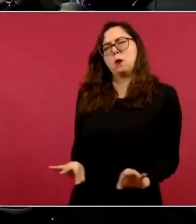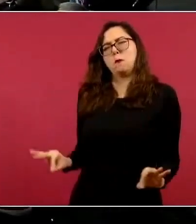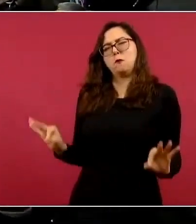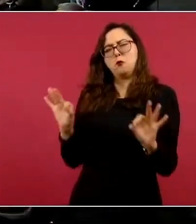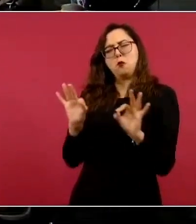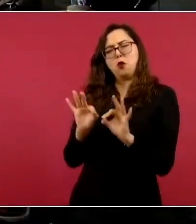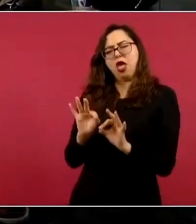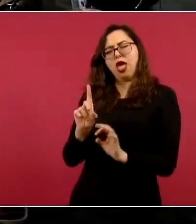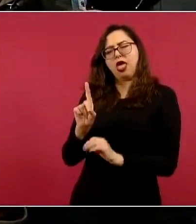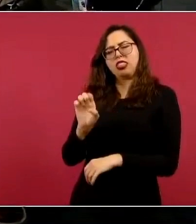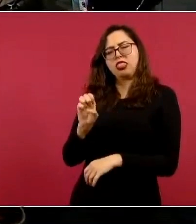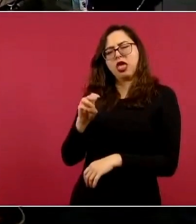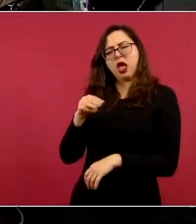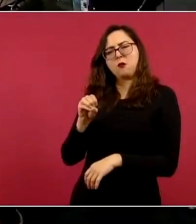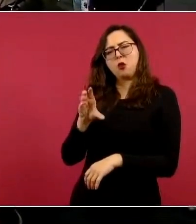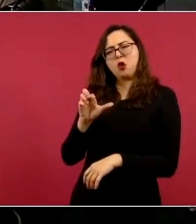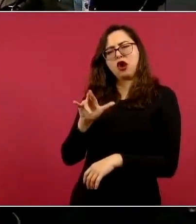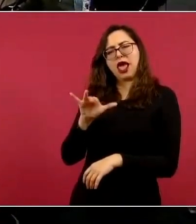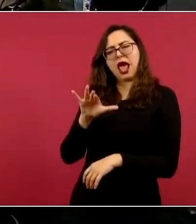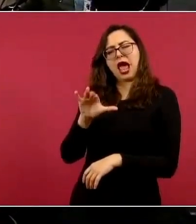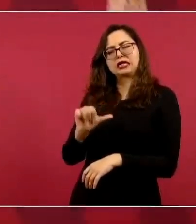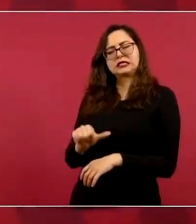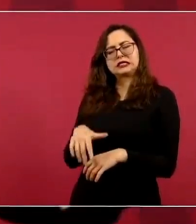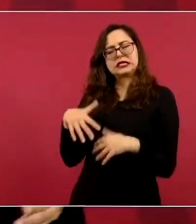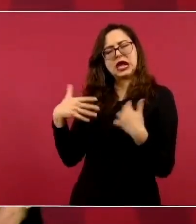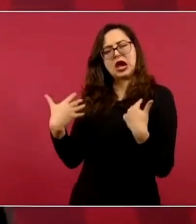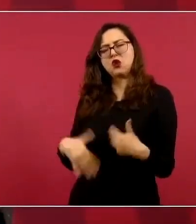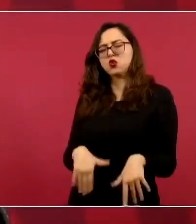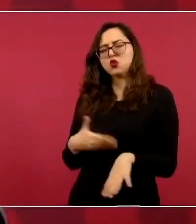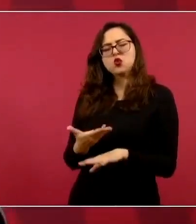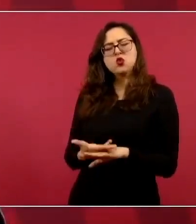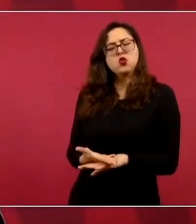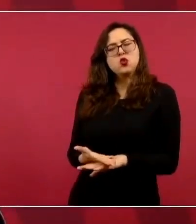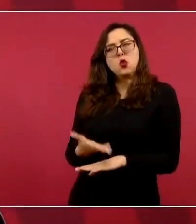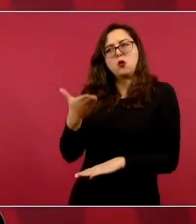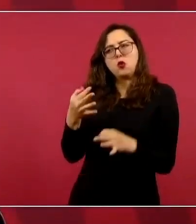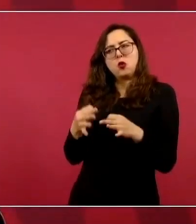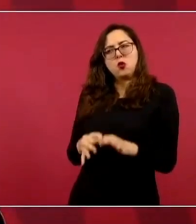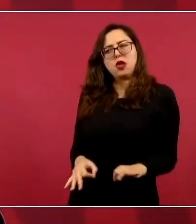y se impulsaba la democracia siempre y cuando